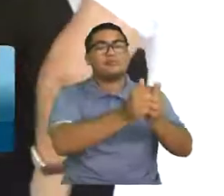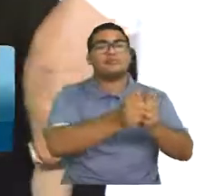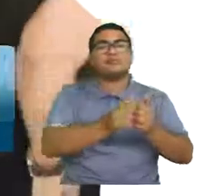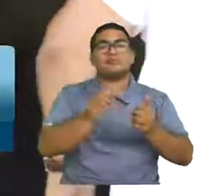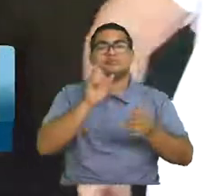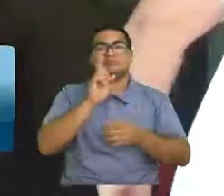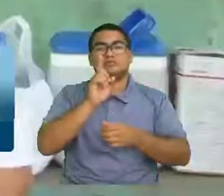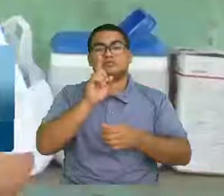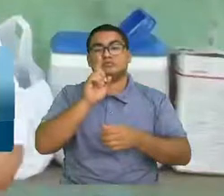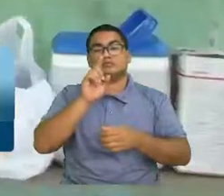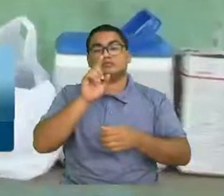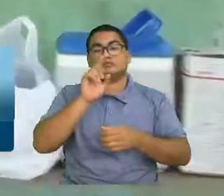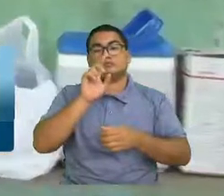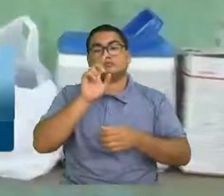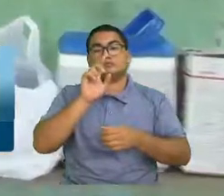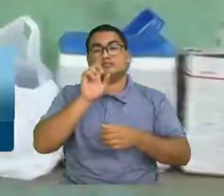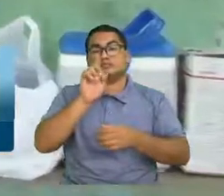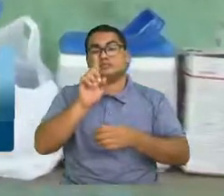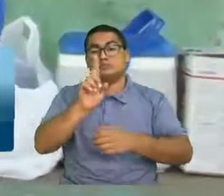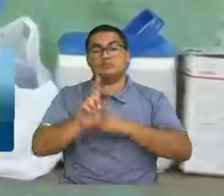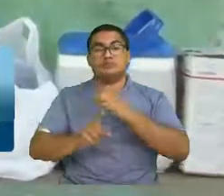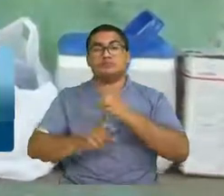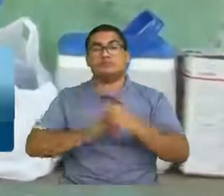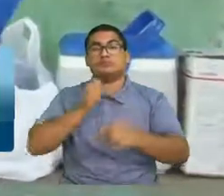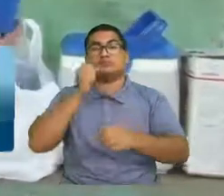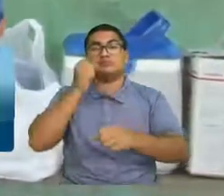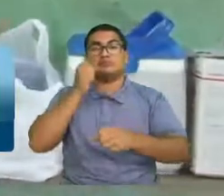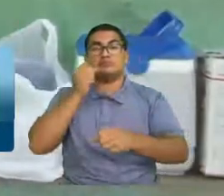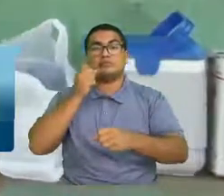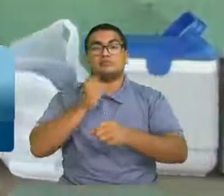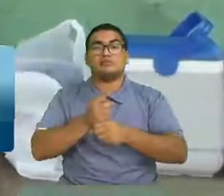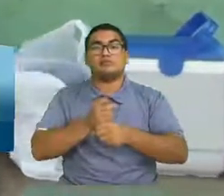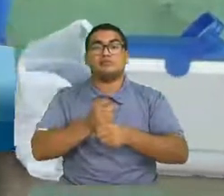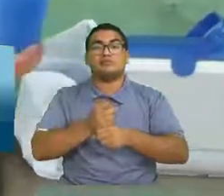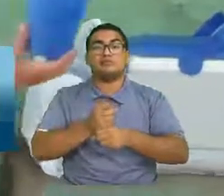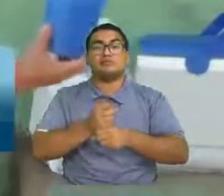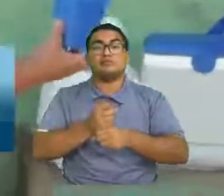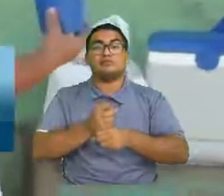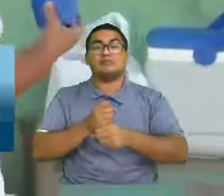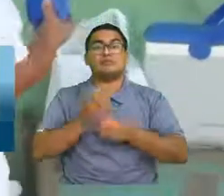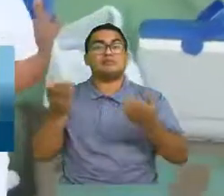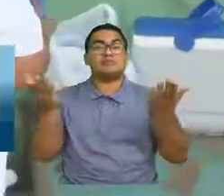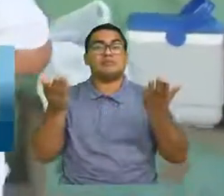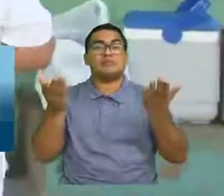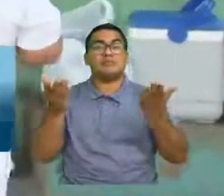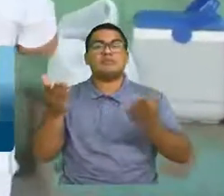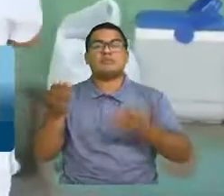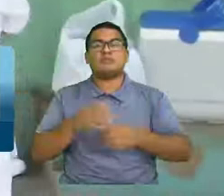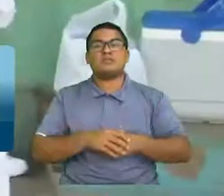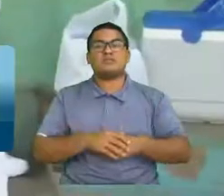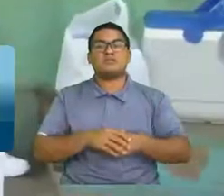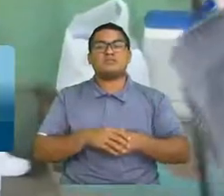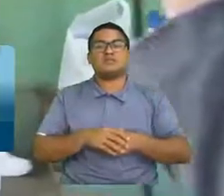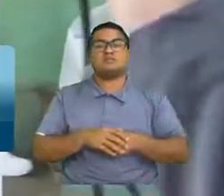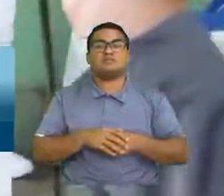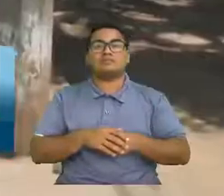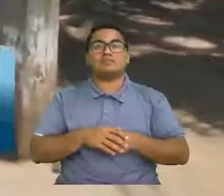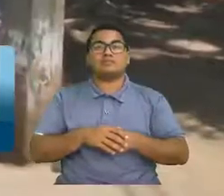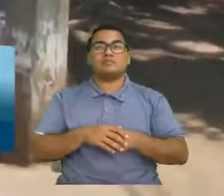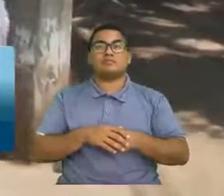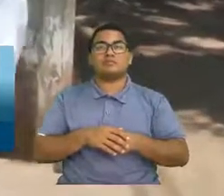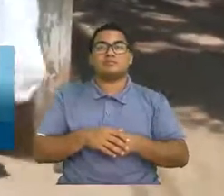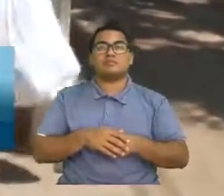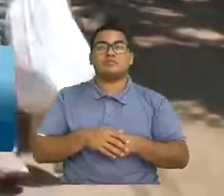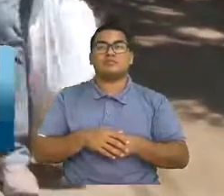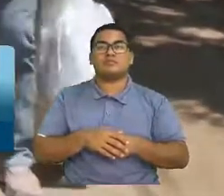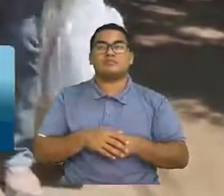meses, antes de celebrarle o después de celebrarle su cumpleaños, tiene que ir al centro de salud? Así es. Eso de celebrar,